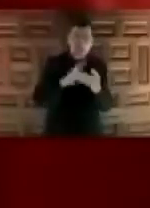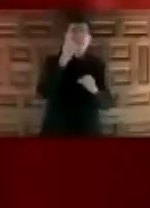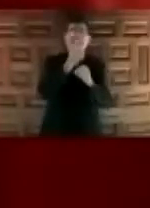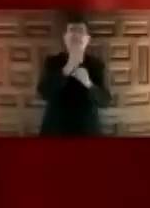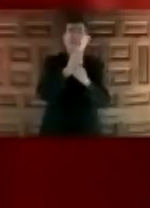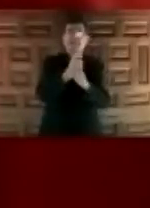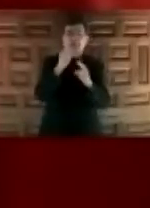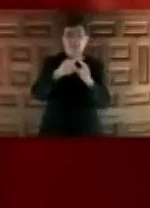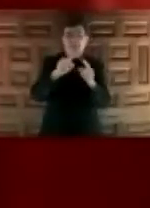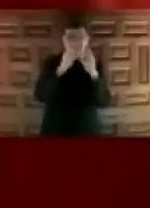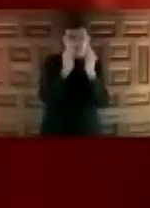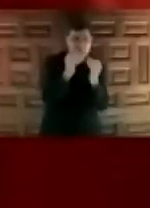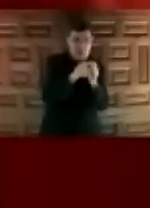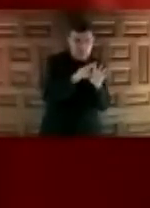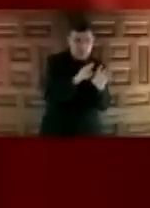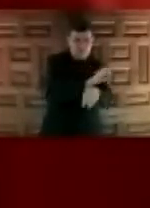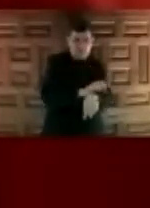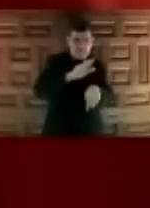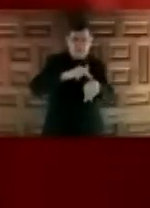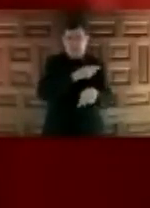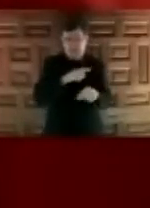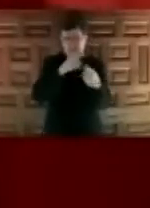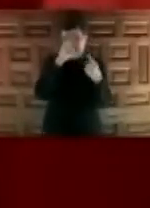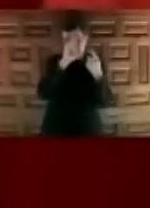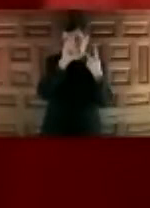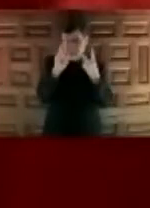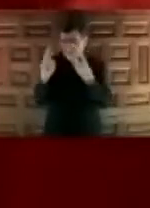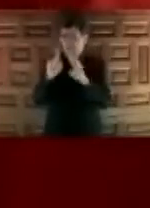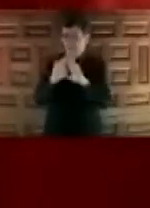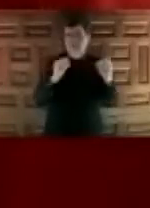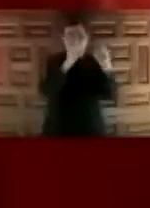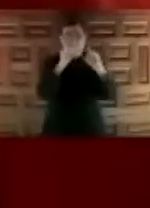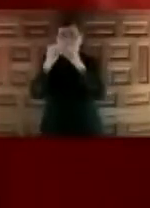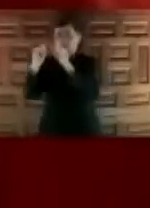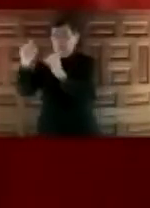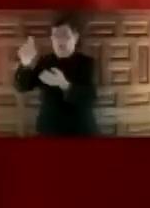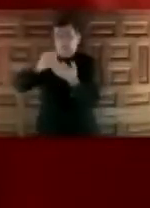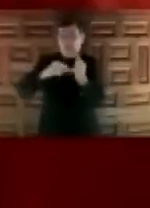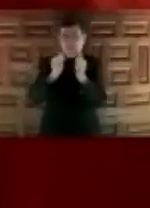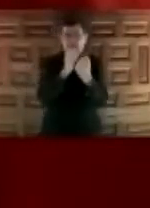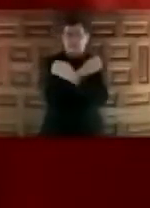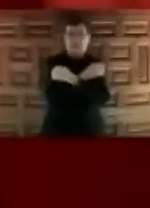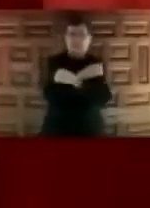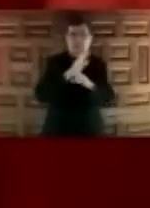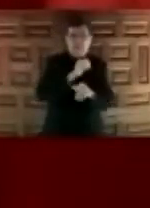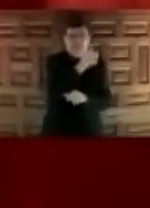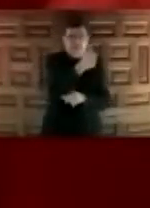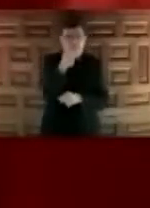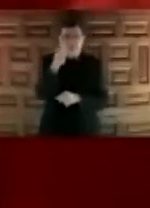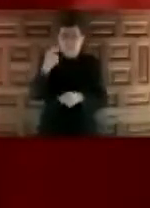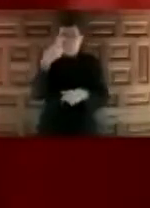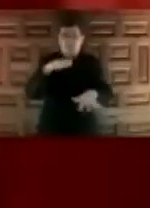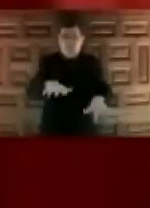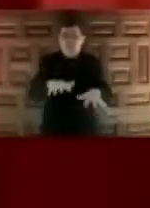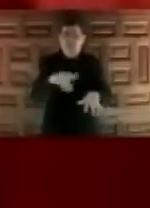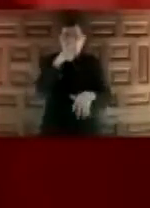primero es que las fórmulas de coordinación deben ser respetuosas de las instituciones educativas en función a su autonomía, a su